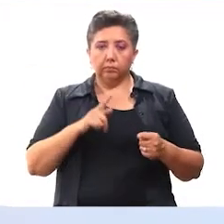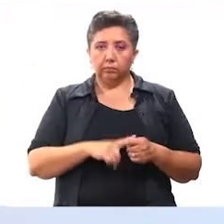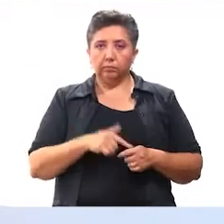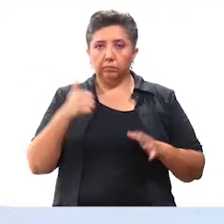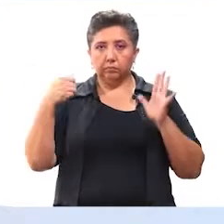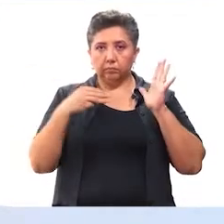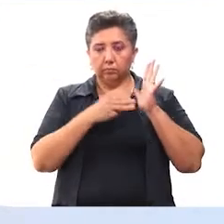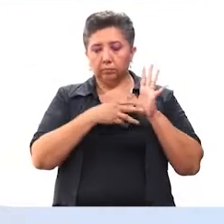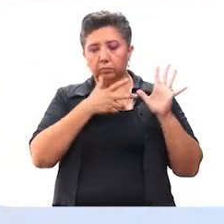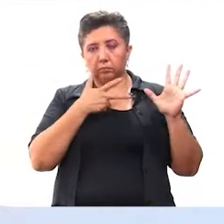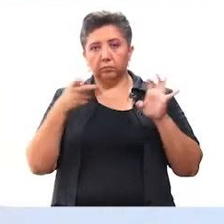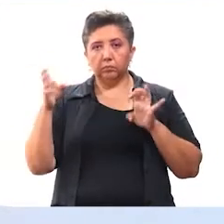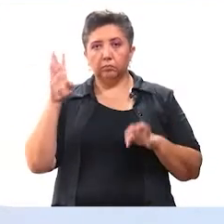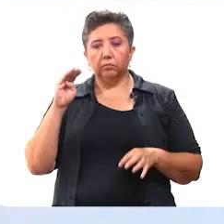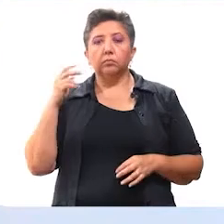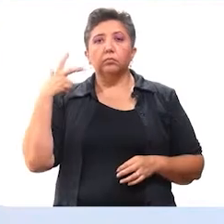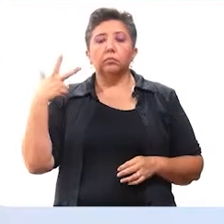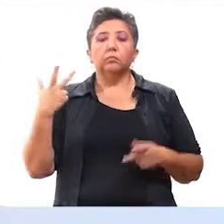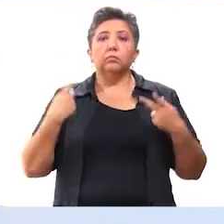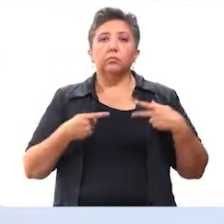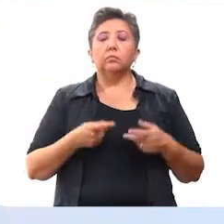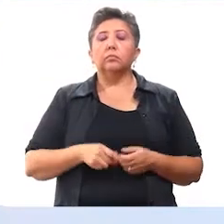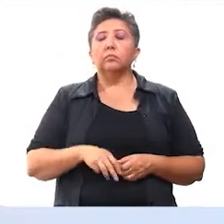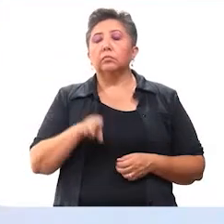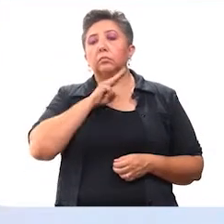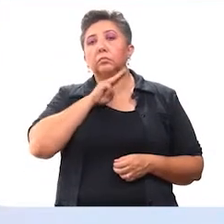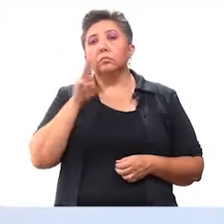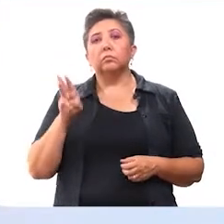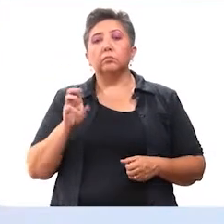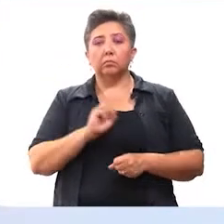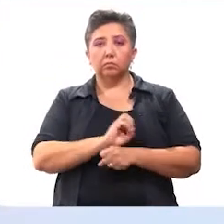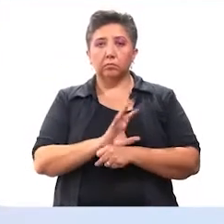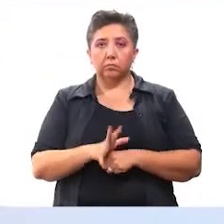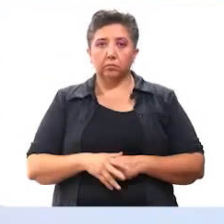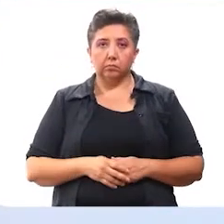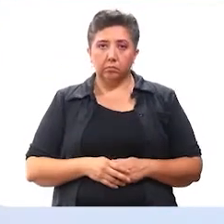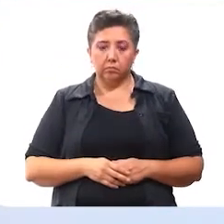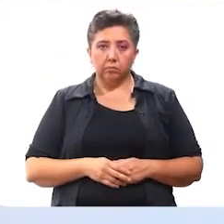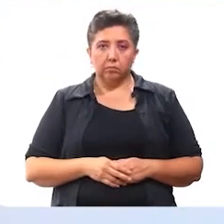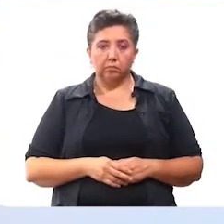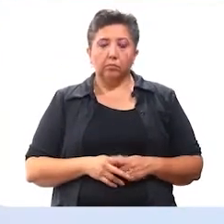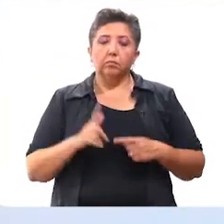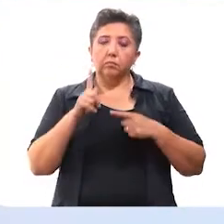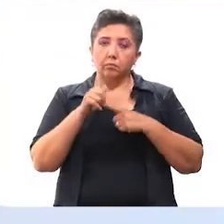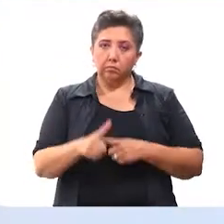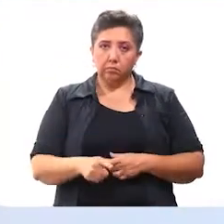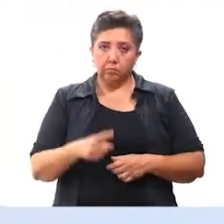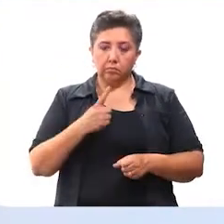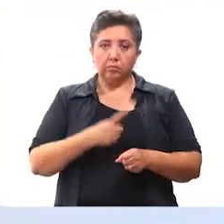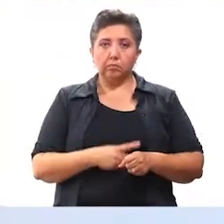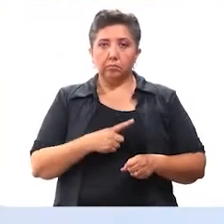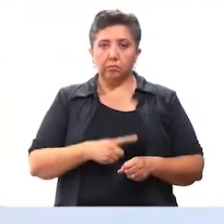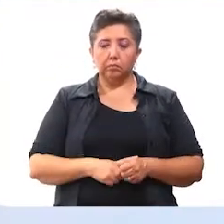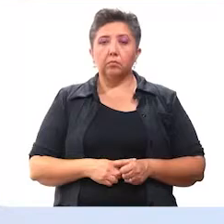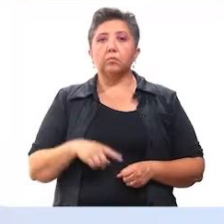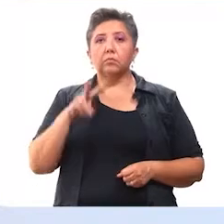son 6.898 las personas fallecidas a causa del coronavirus. De los casos